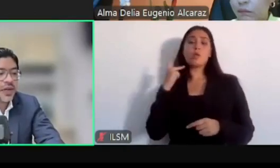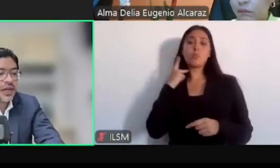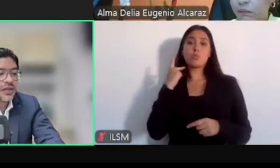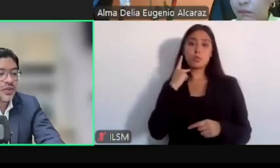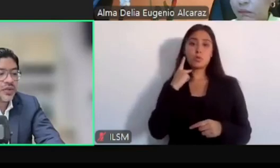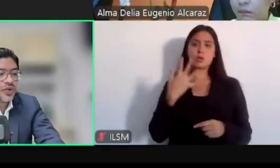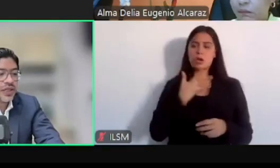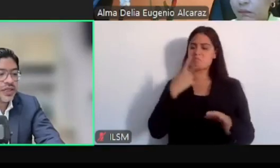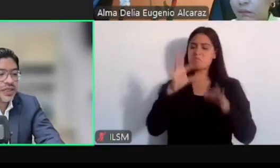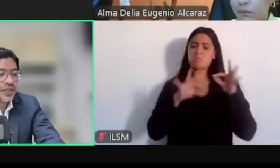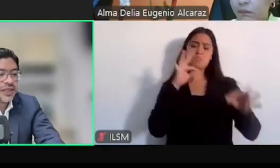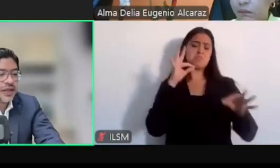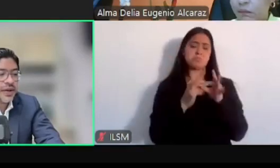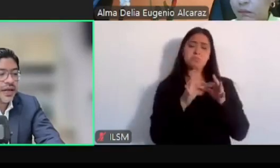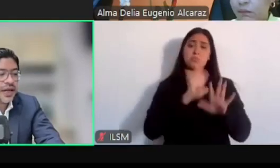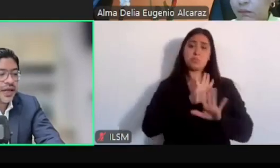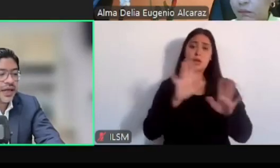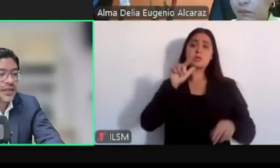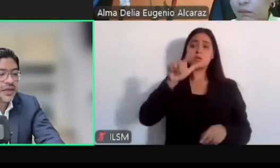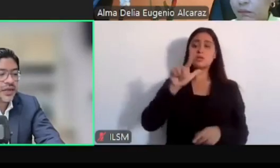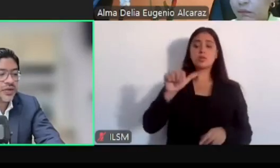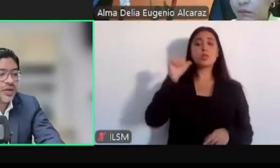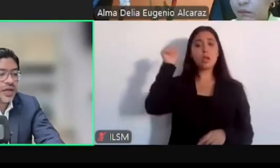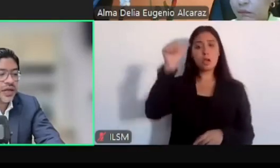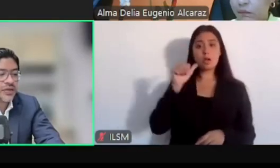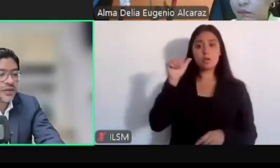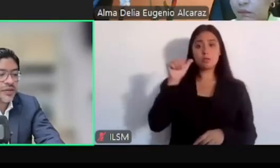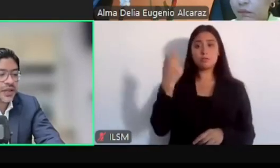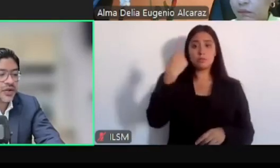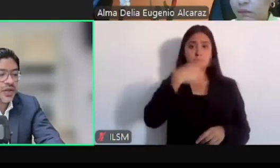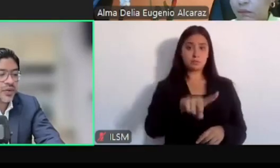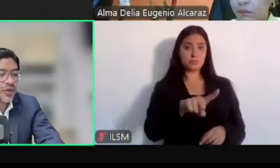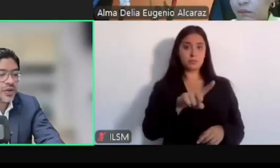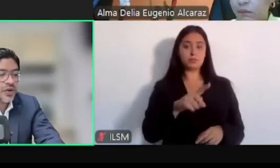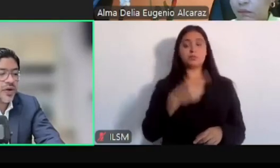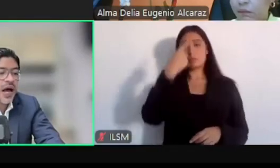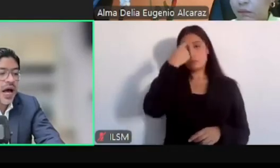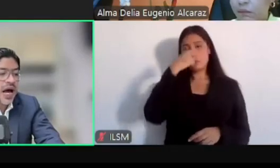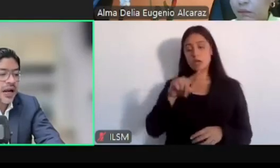cumplida la resolución del 17 de abril en la que se ordenó el reencauzar